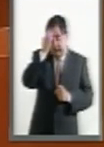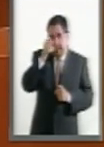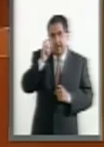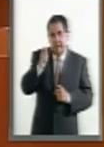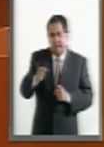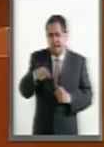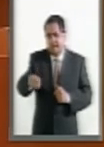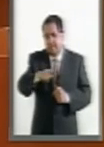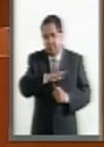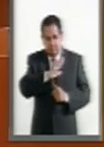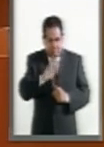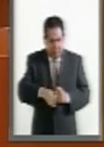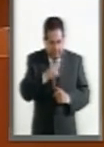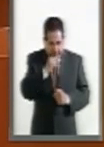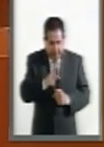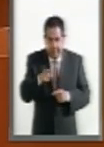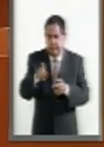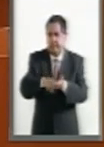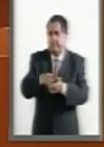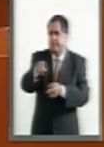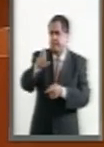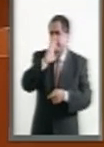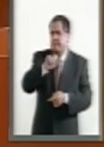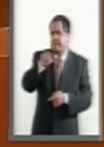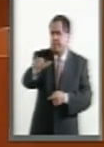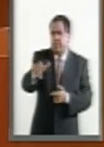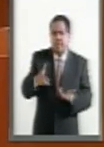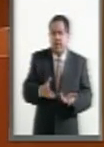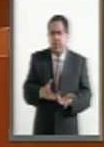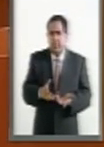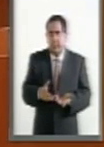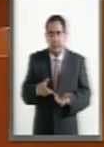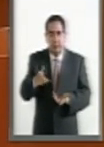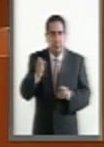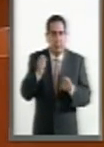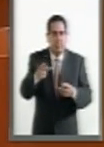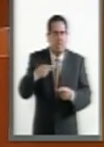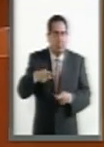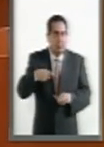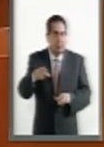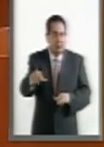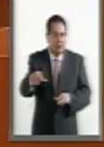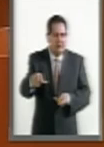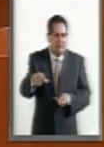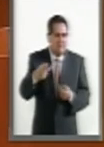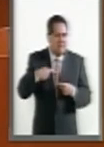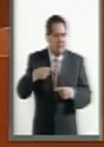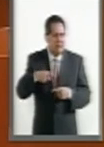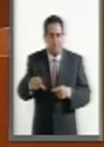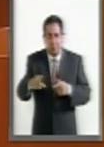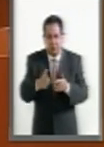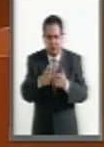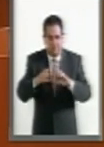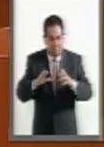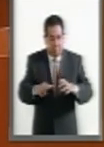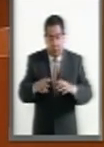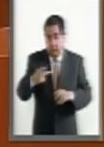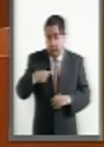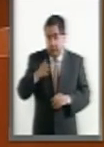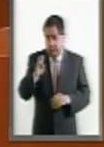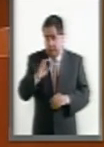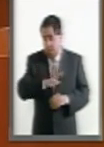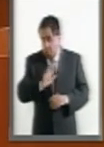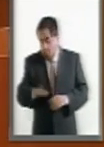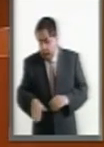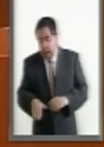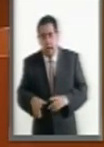presenta fallas desde el momento que mantiene en la opacidad millones de recursos para el sector, mientras un bebé muere